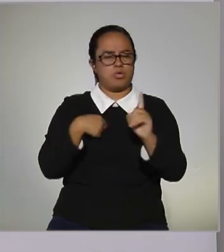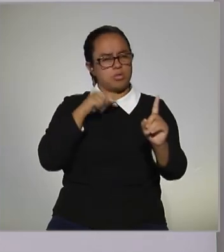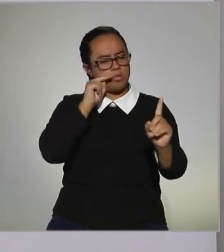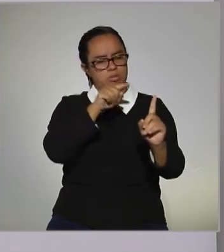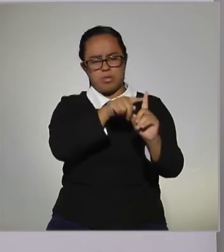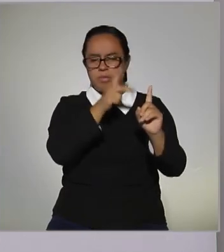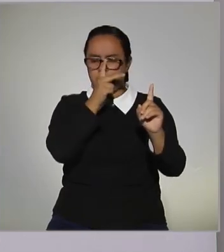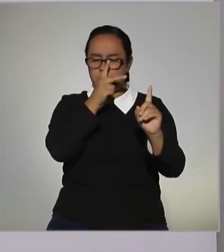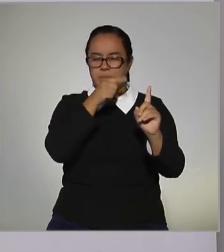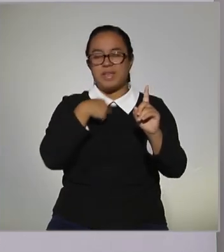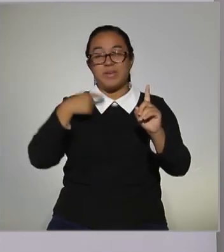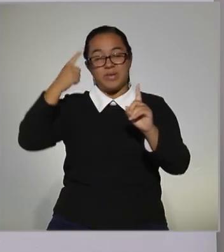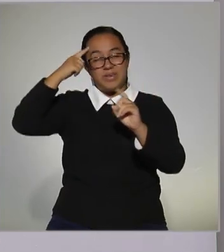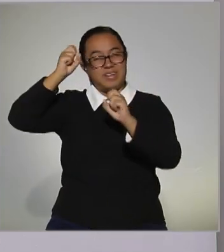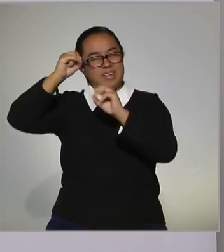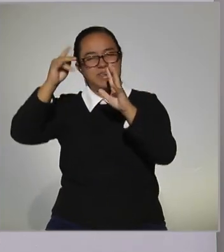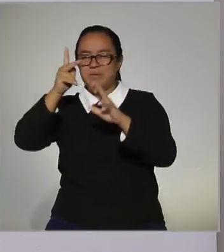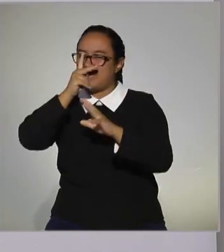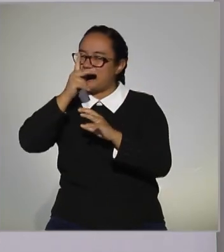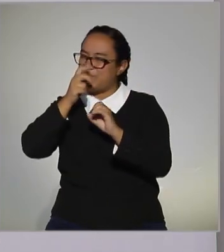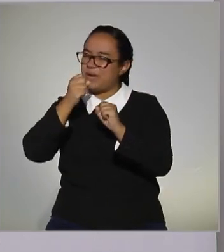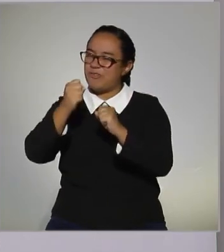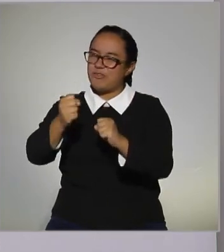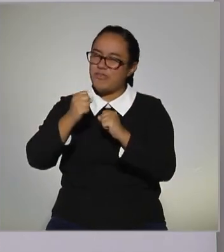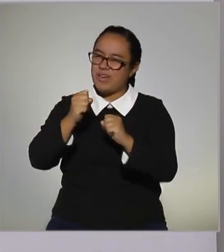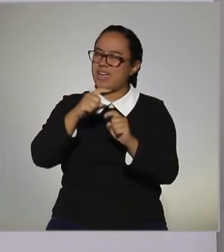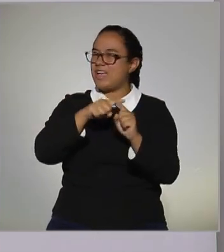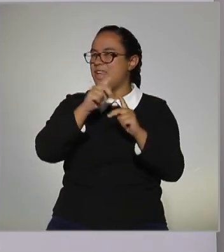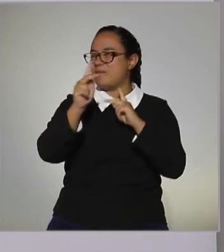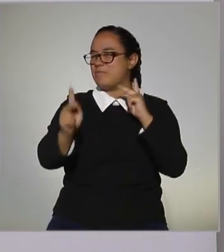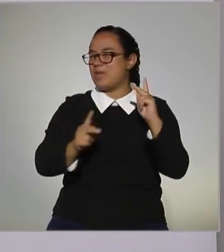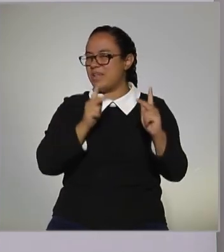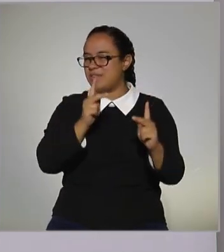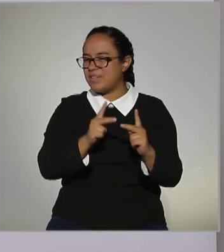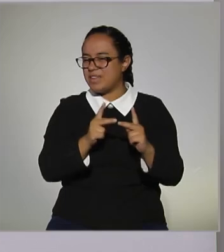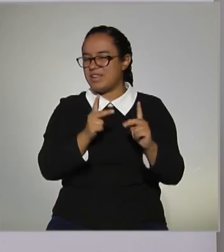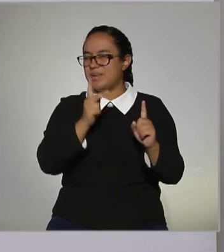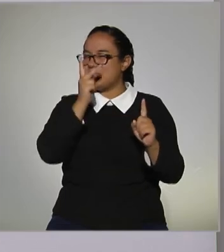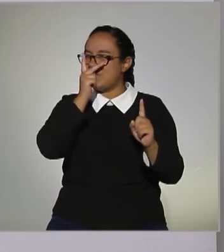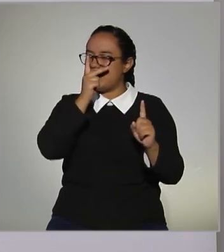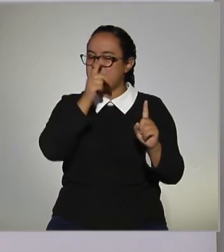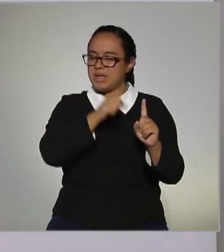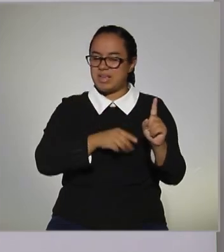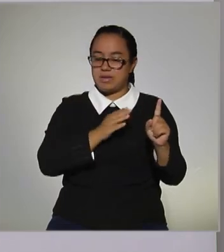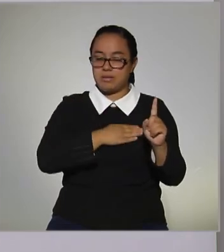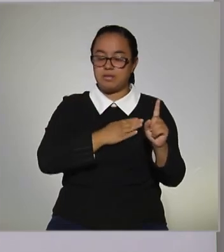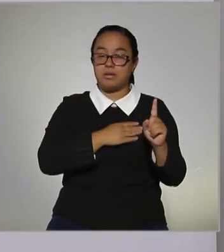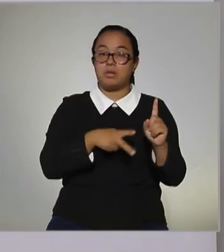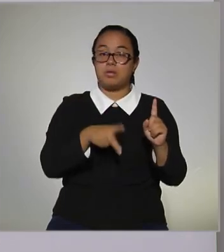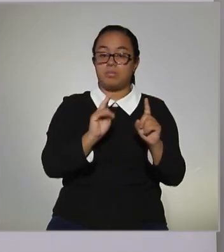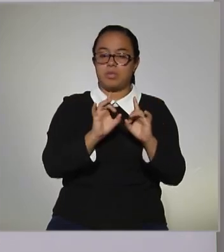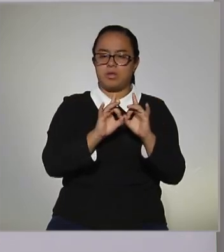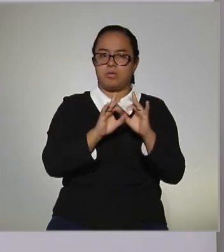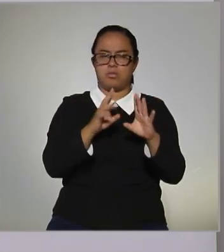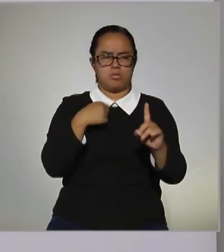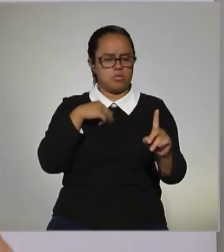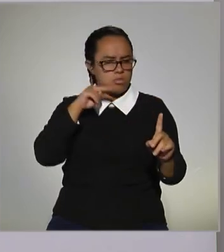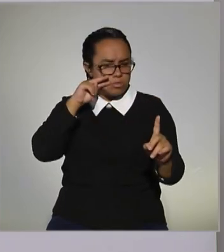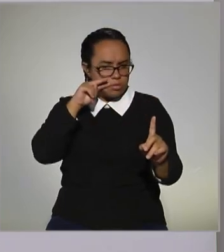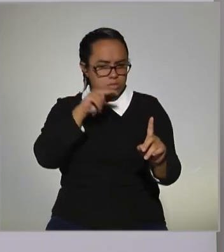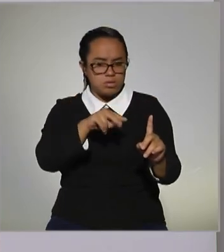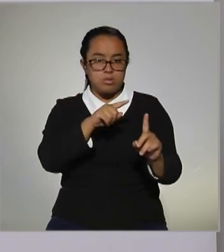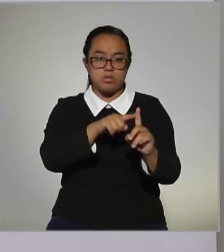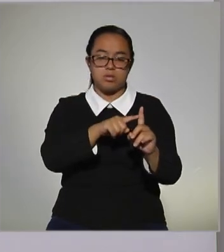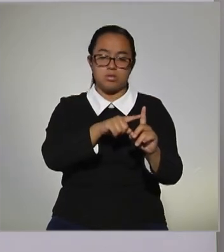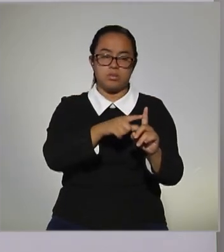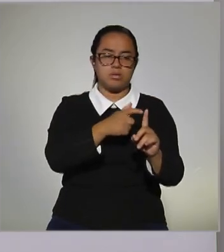y lo tengo como idealizado a mi papá, y es el hombre perfecto mi papá, y así, pero de repente veo que le da